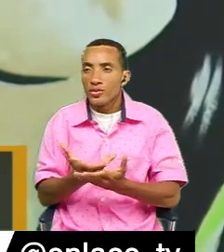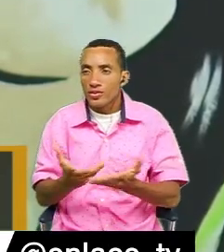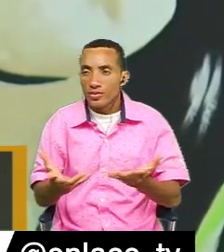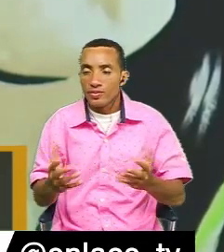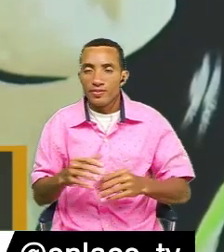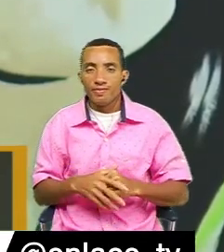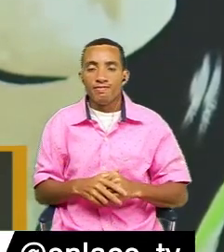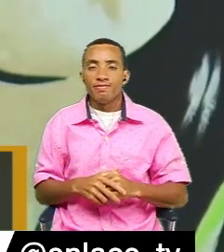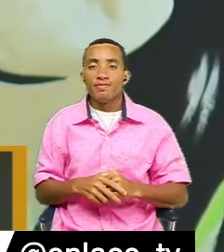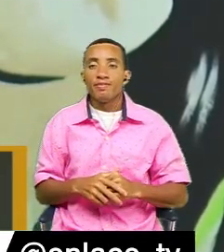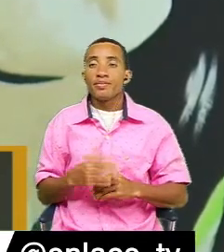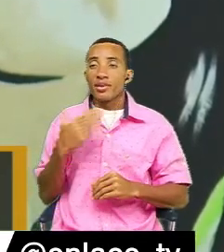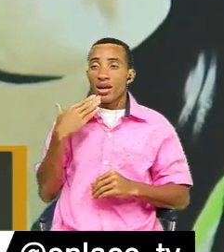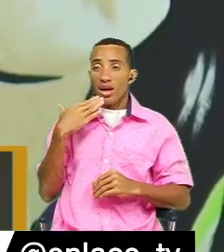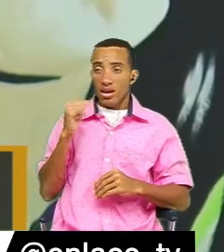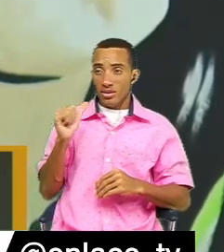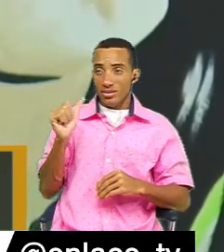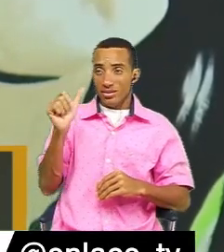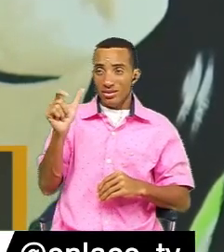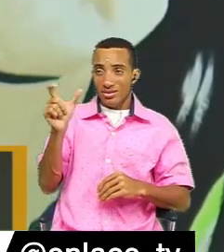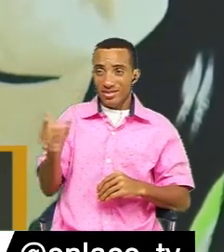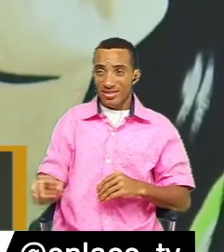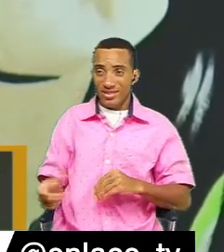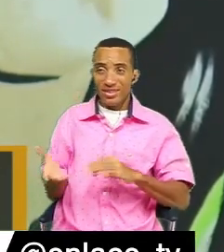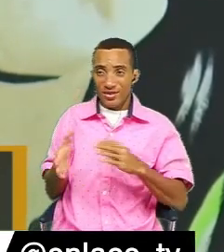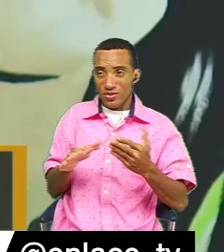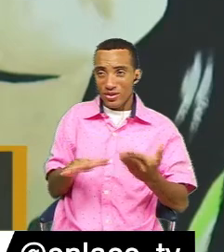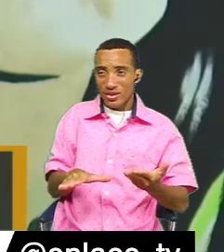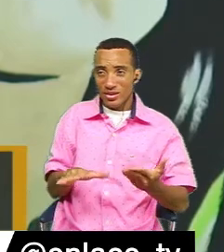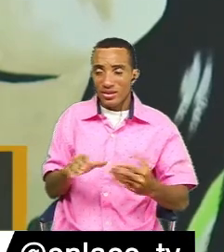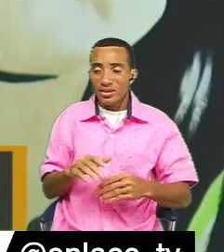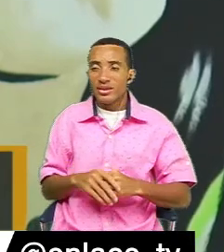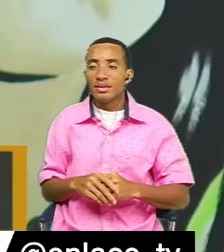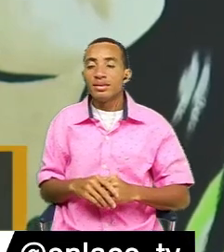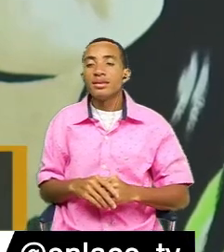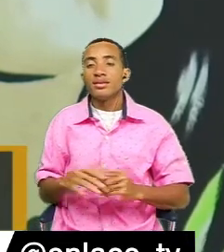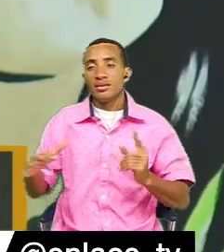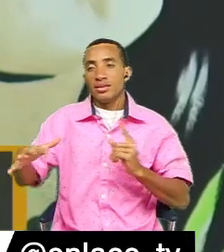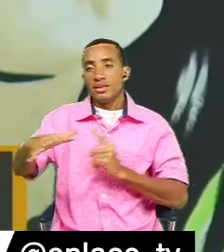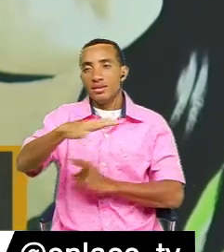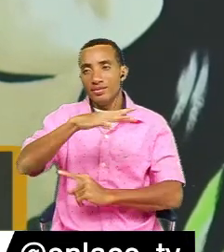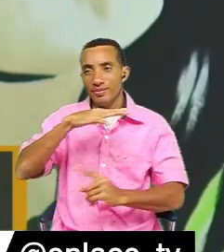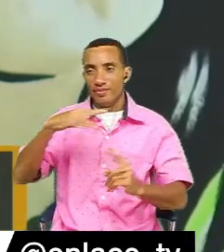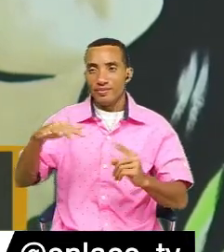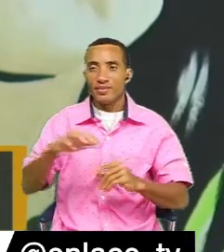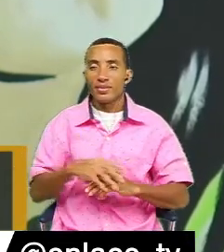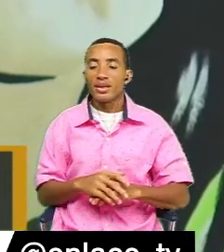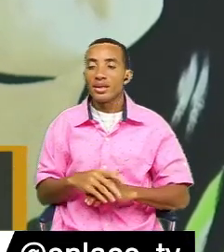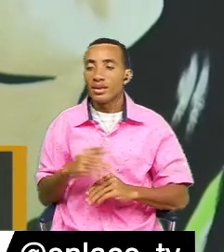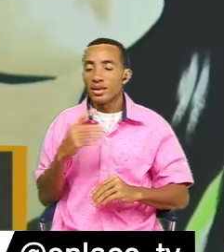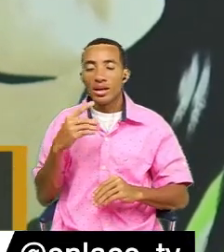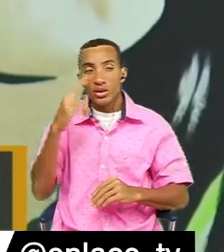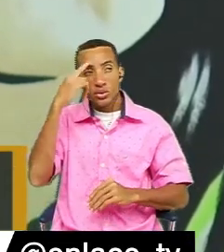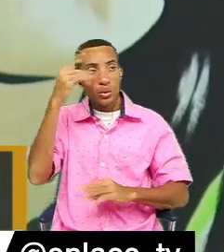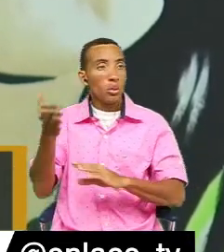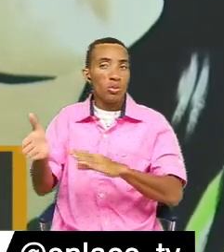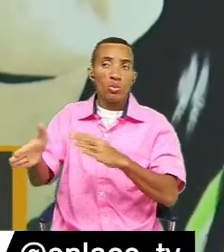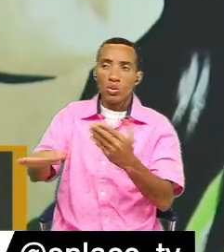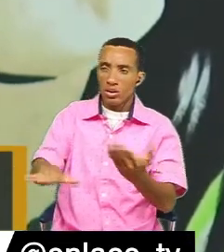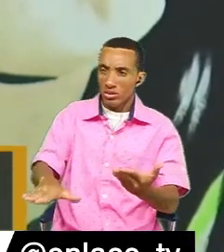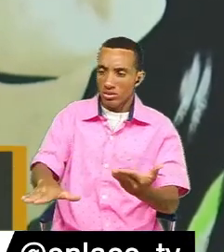y es una chica que en esas situaciones que se dan en los sectores pues aparece muerta de un momento a otro donde